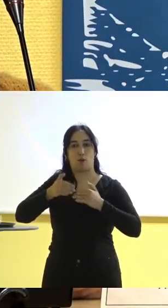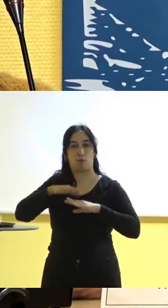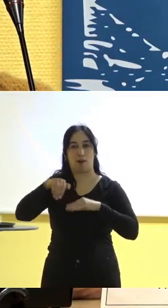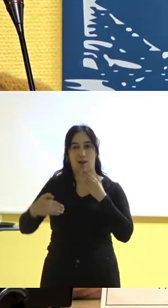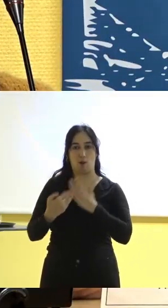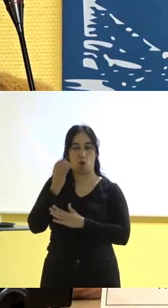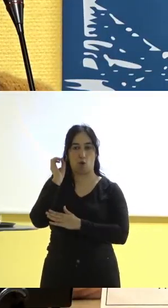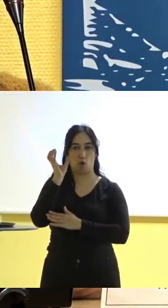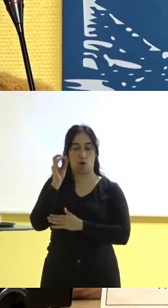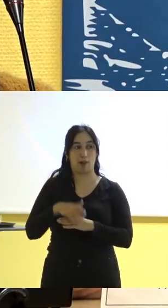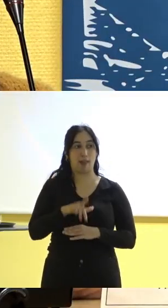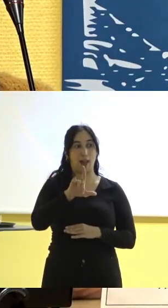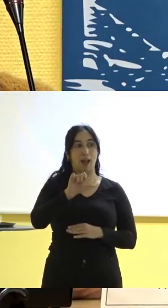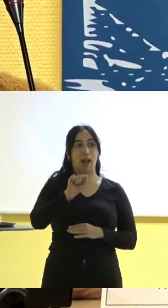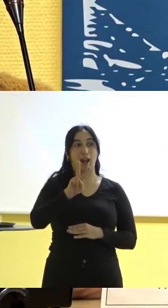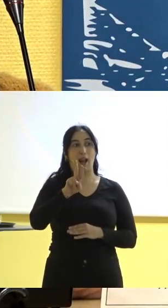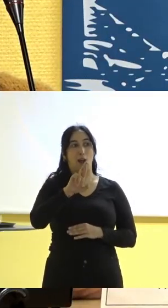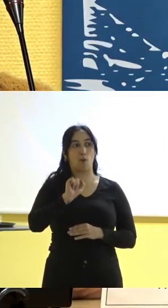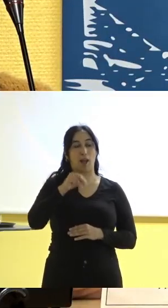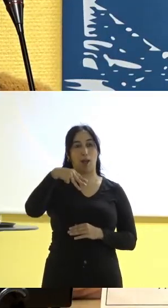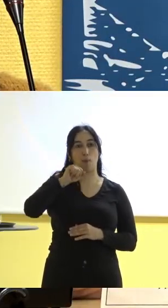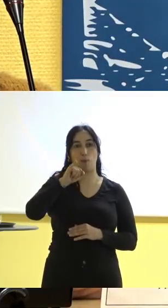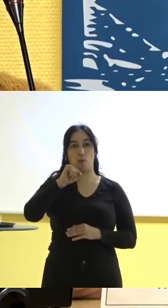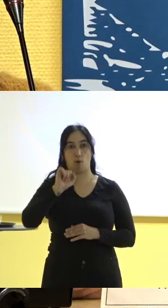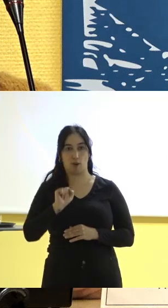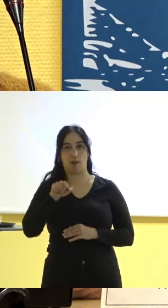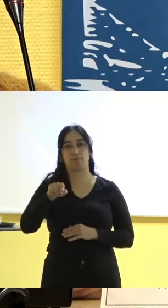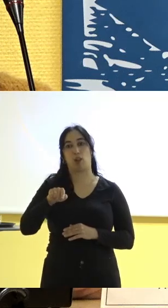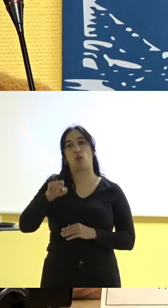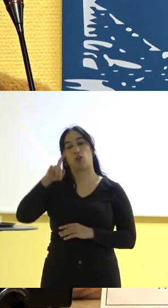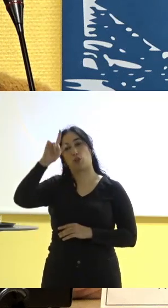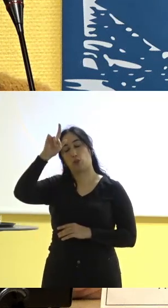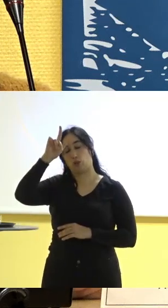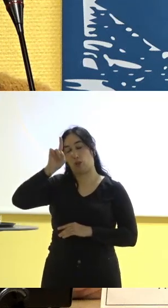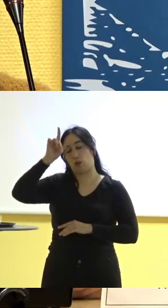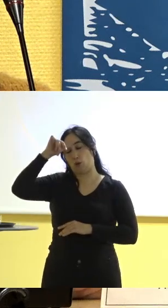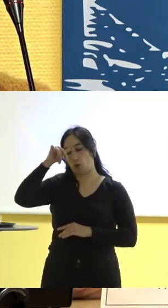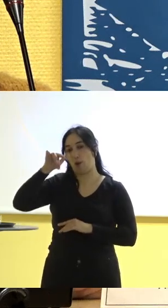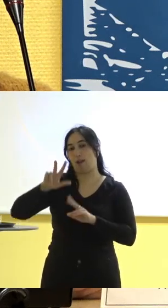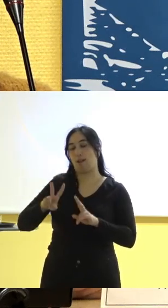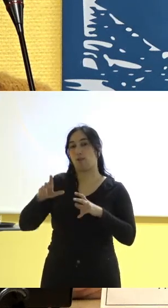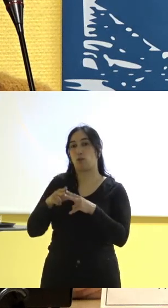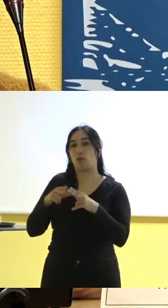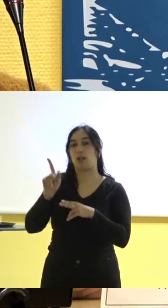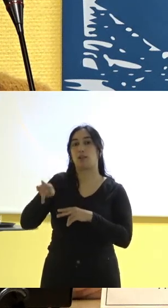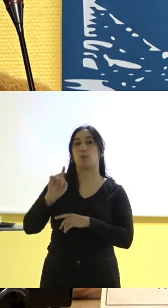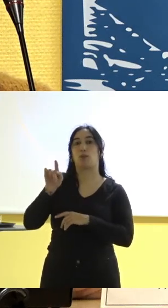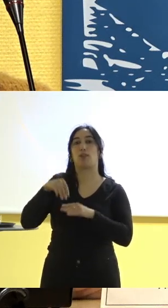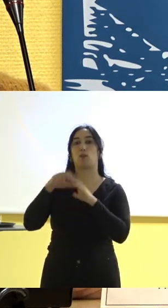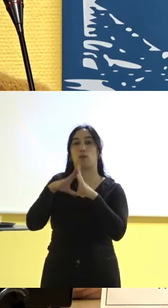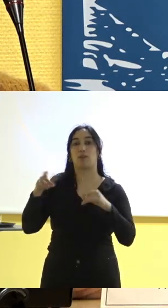jornada. Laura Moya Santander es doctora en Sociología, profesora en la Universidad de